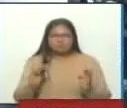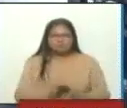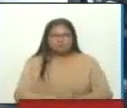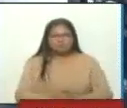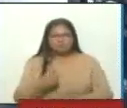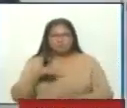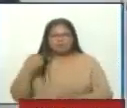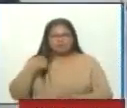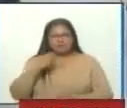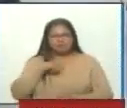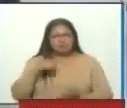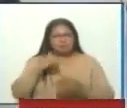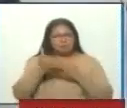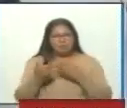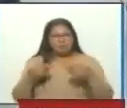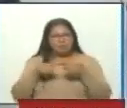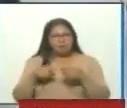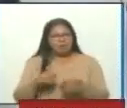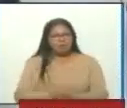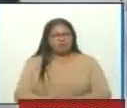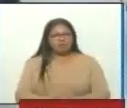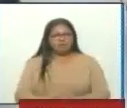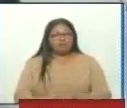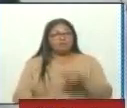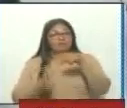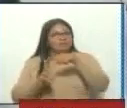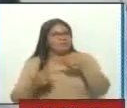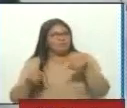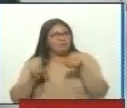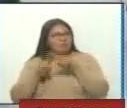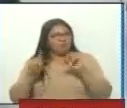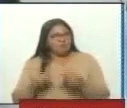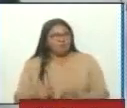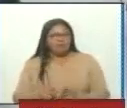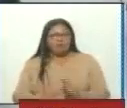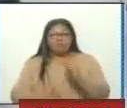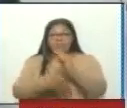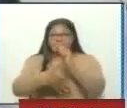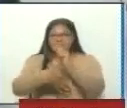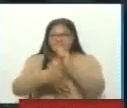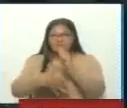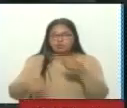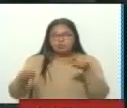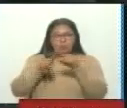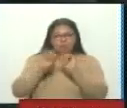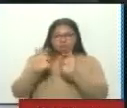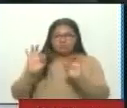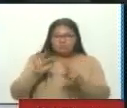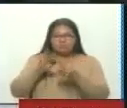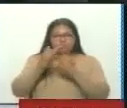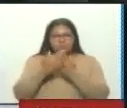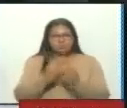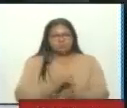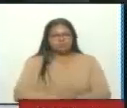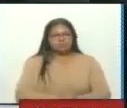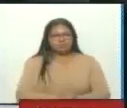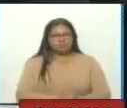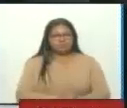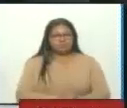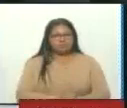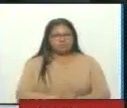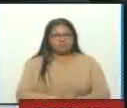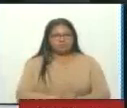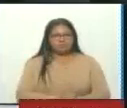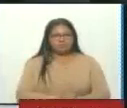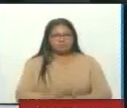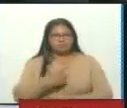revisar. Con el programa. Con BTV también ocurre, con Telesur ocurre. Ahora, ¿cuál sería el papel, y nos